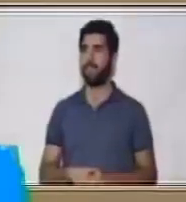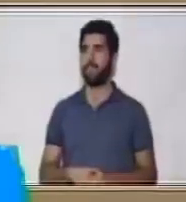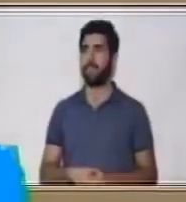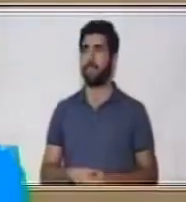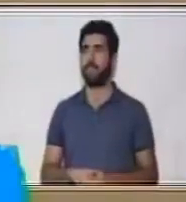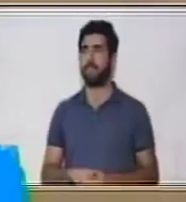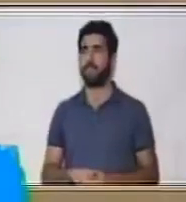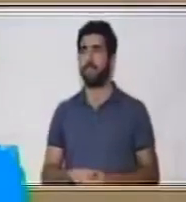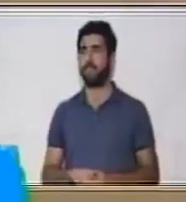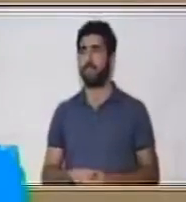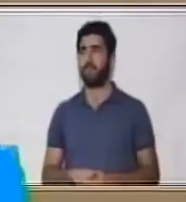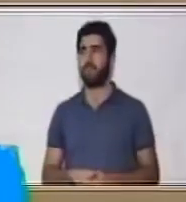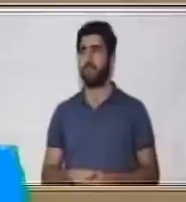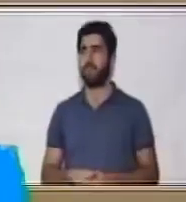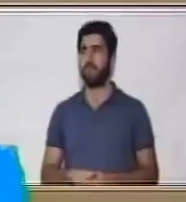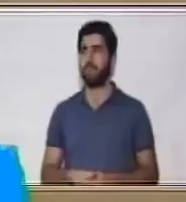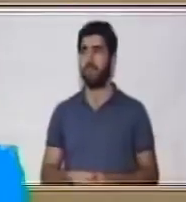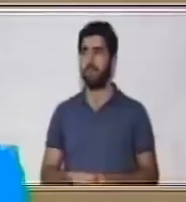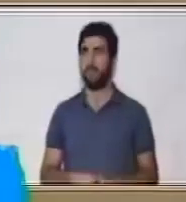pelo,